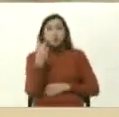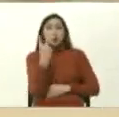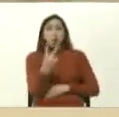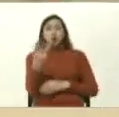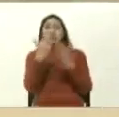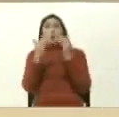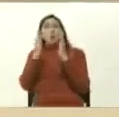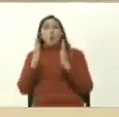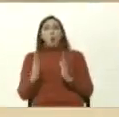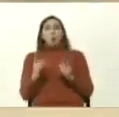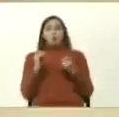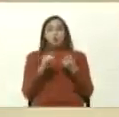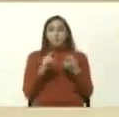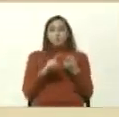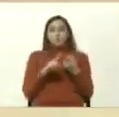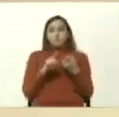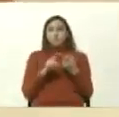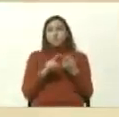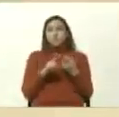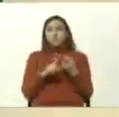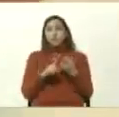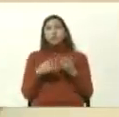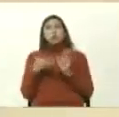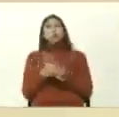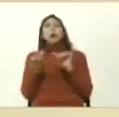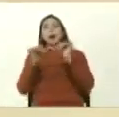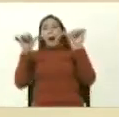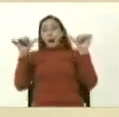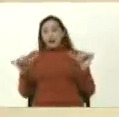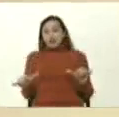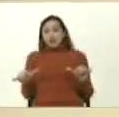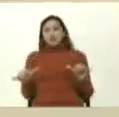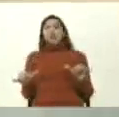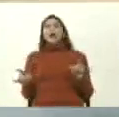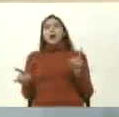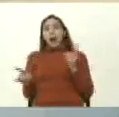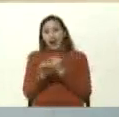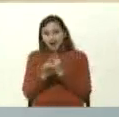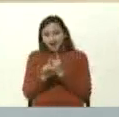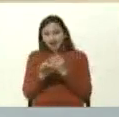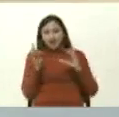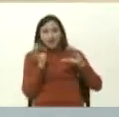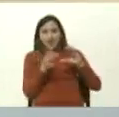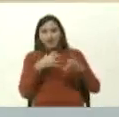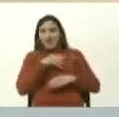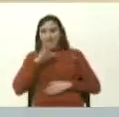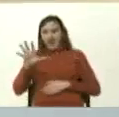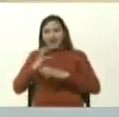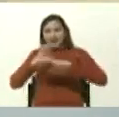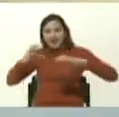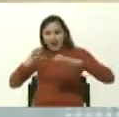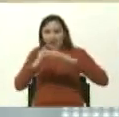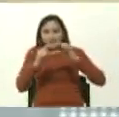estudiantes. Se puede ir a través del sistema Patria directamente, a través de